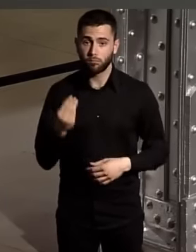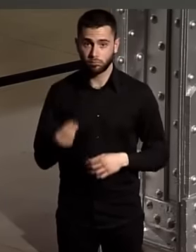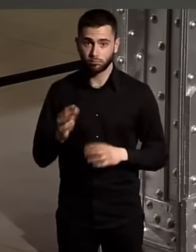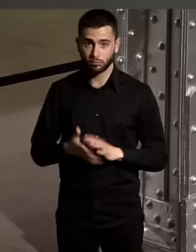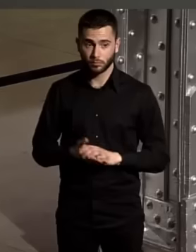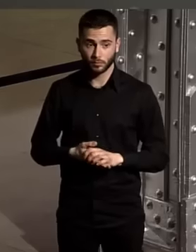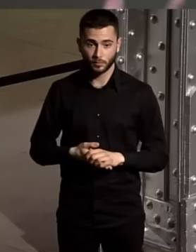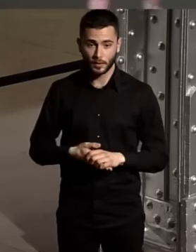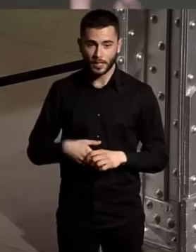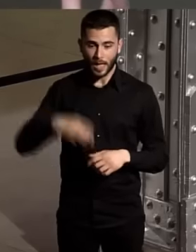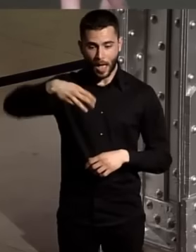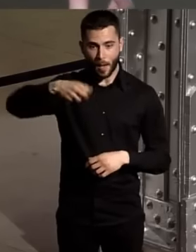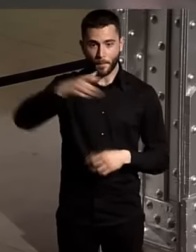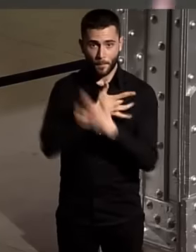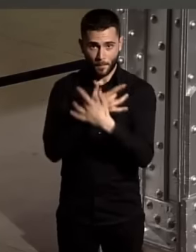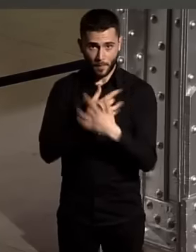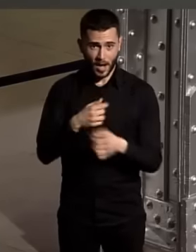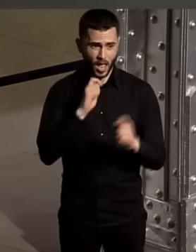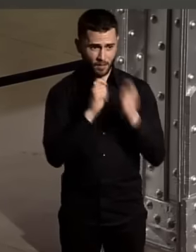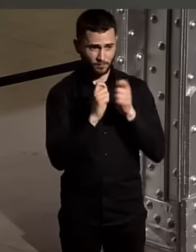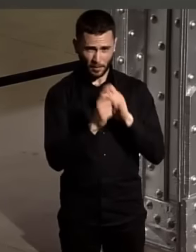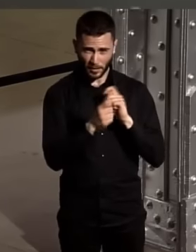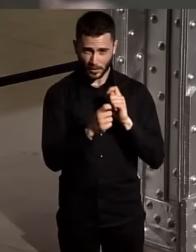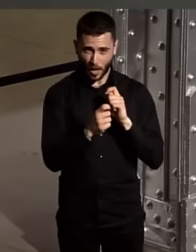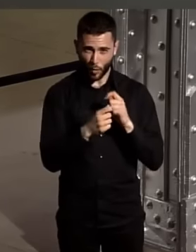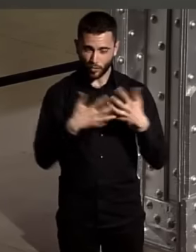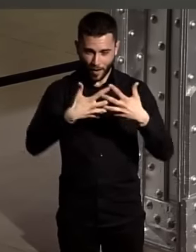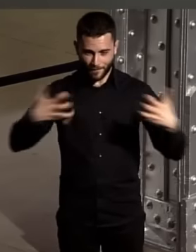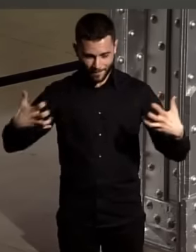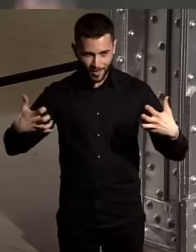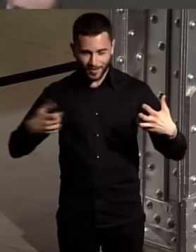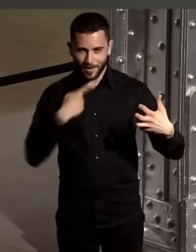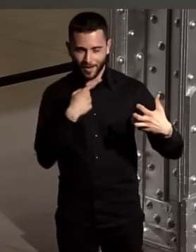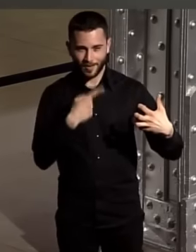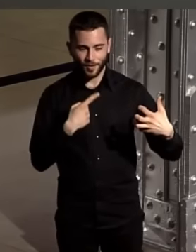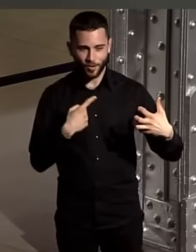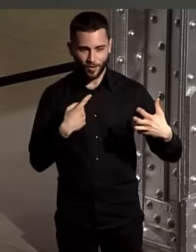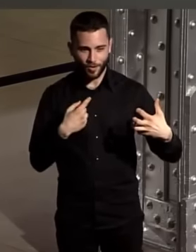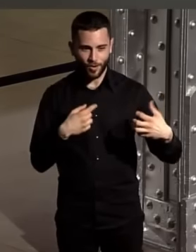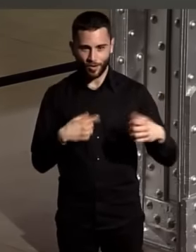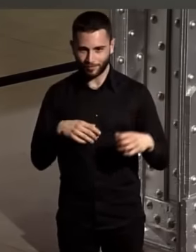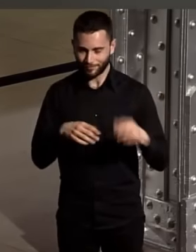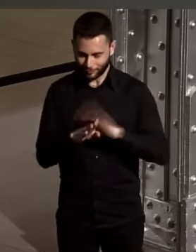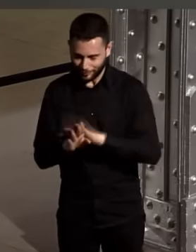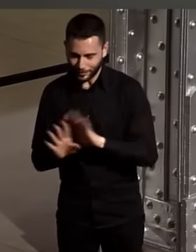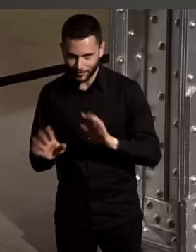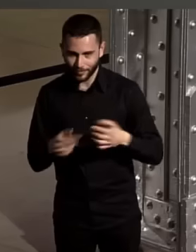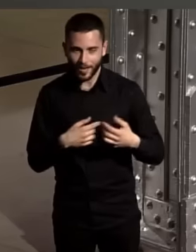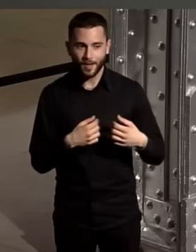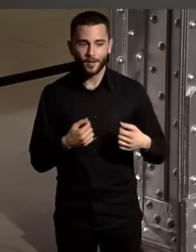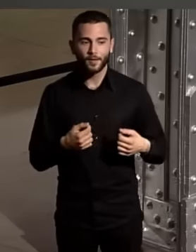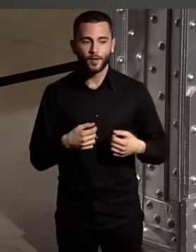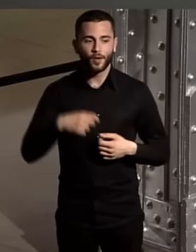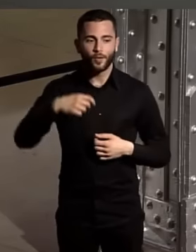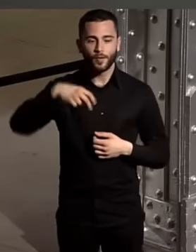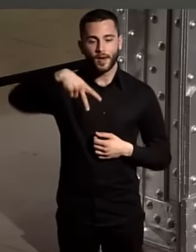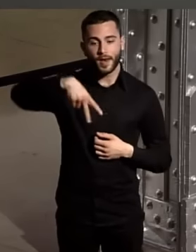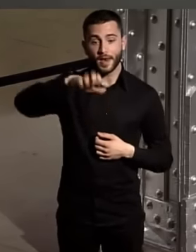cuando la entrevistamos dijo Esa frase que la mantenemos el programa Estamos bajando el ascensor y dice Mira es que publicar un